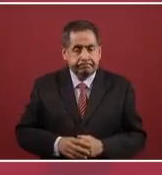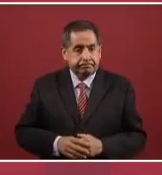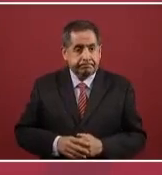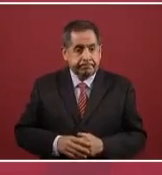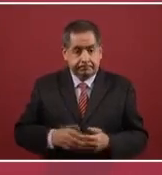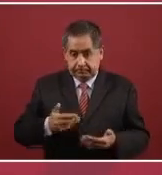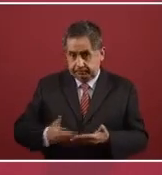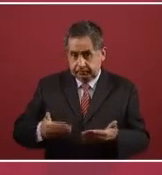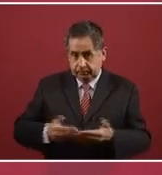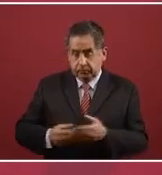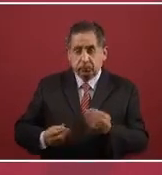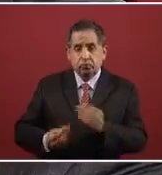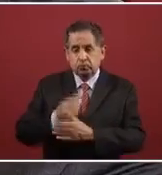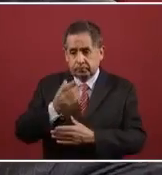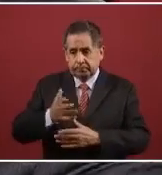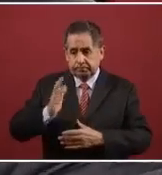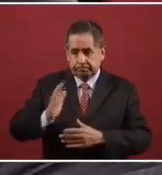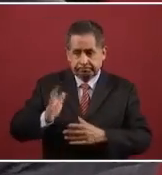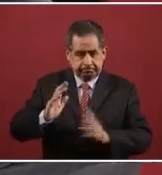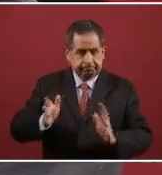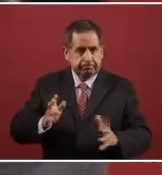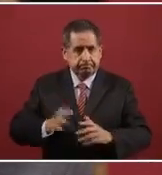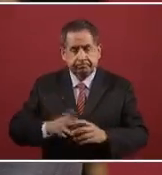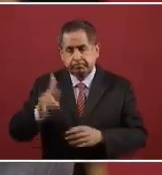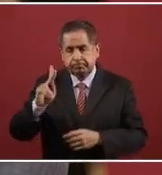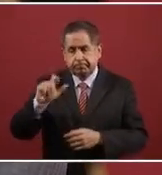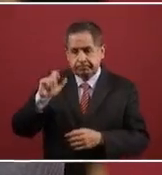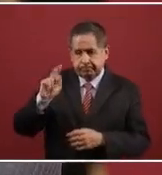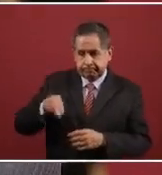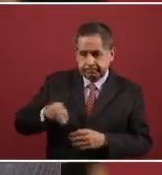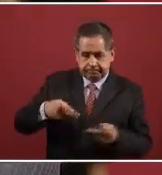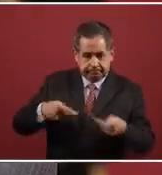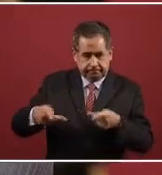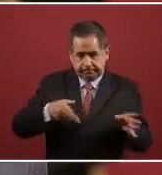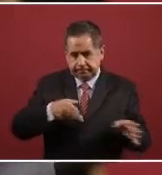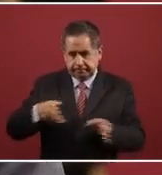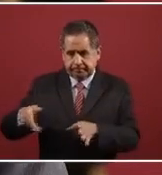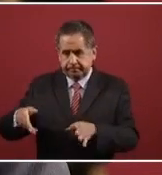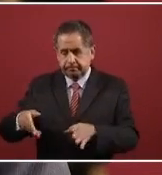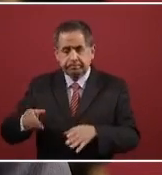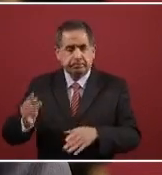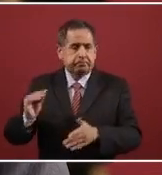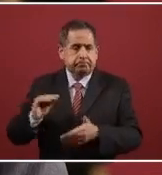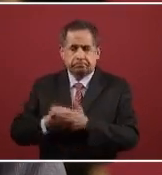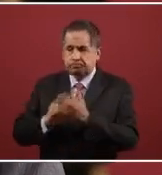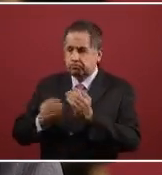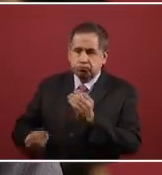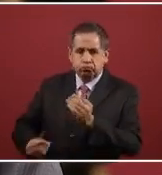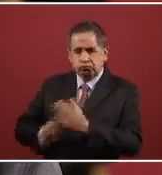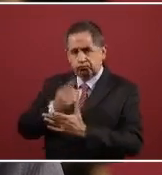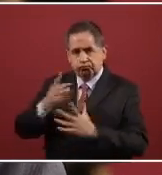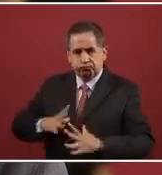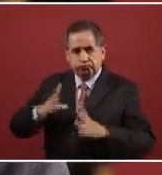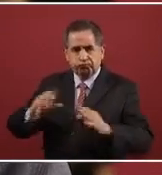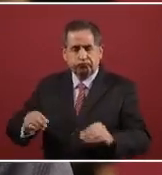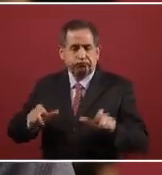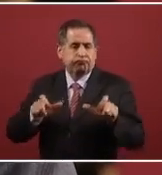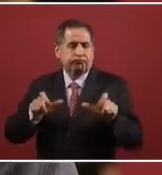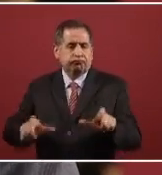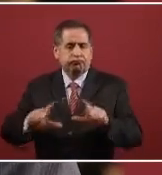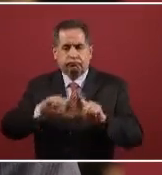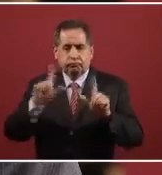ahora pues un plan a partir de que se creó la Guardia Nacional